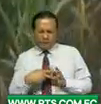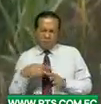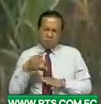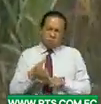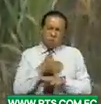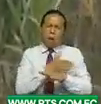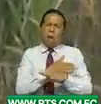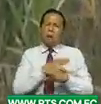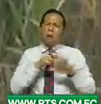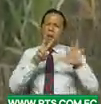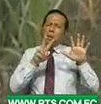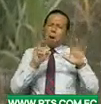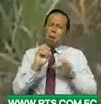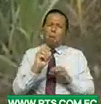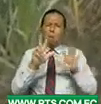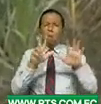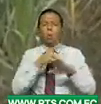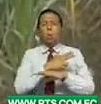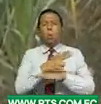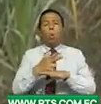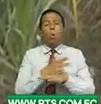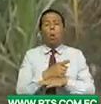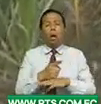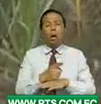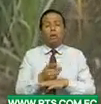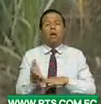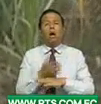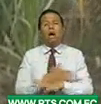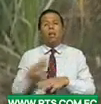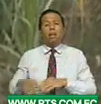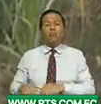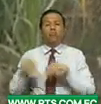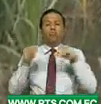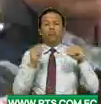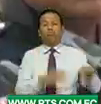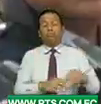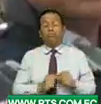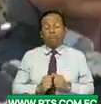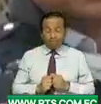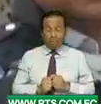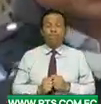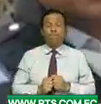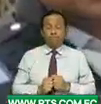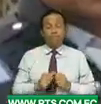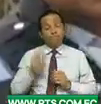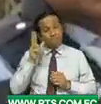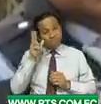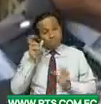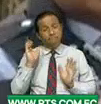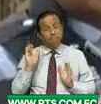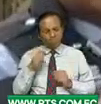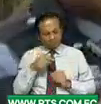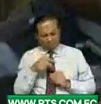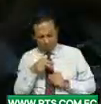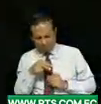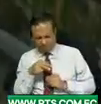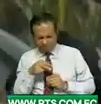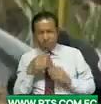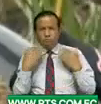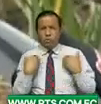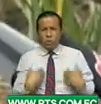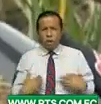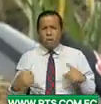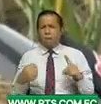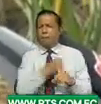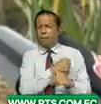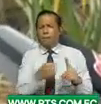7, 8 horas más o menos de que habrían dejado aquí el cuerpo. Sí, presentaba signos de violencia. Son